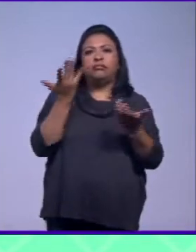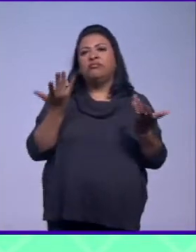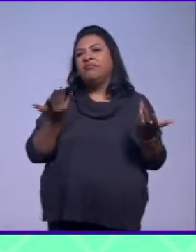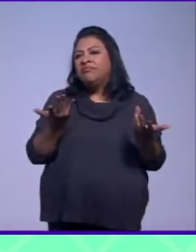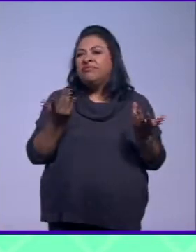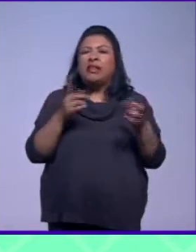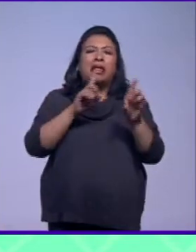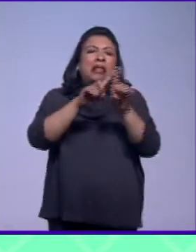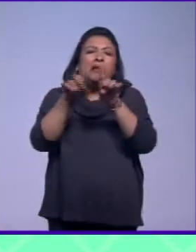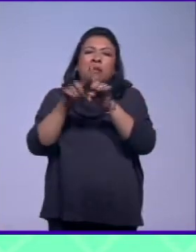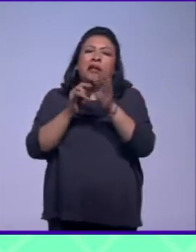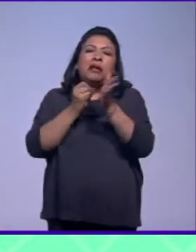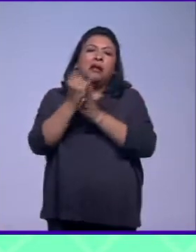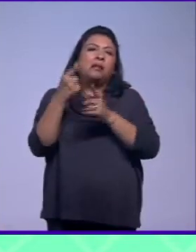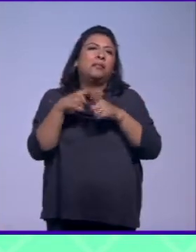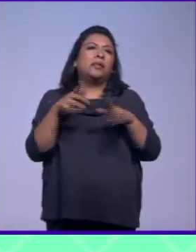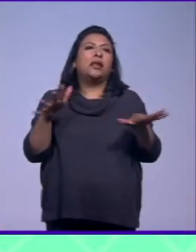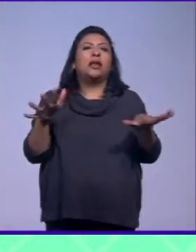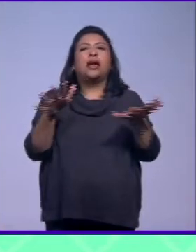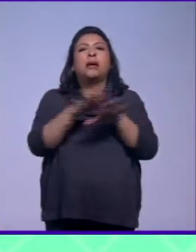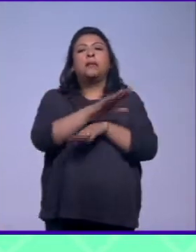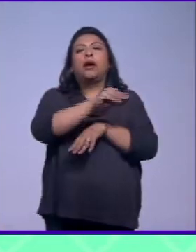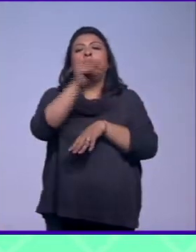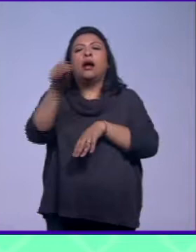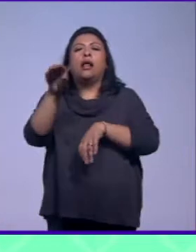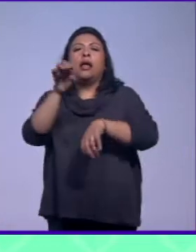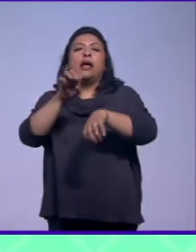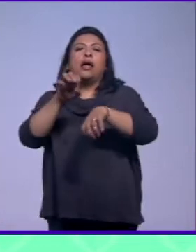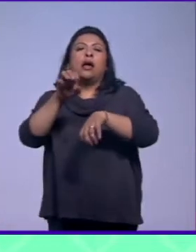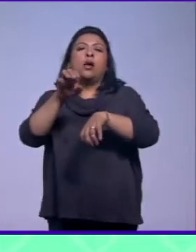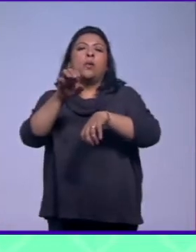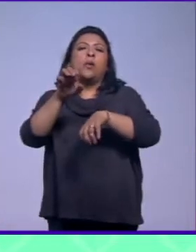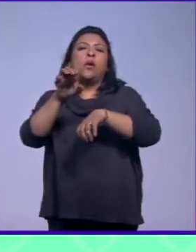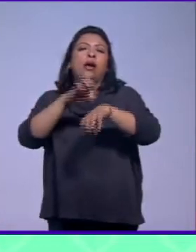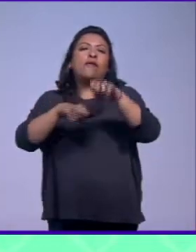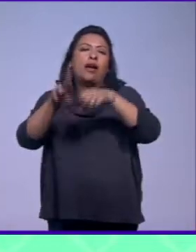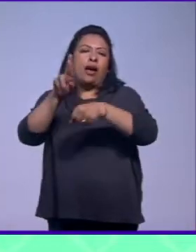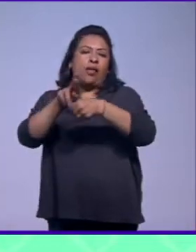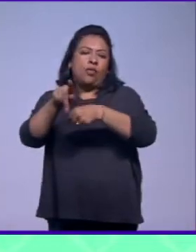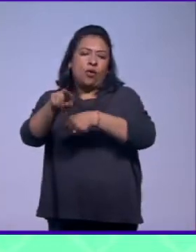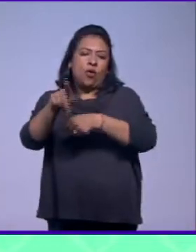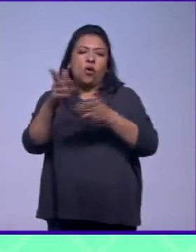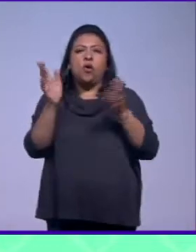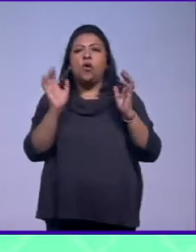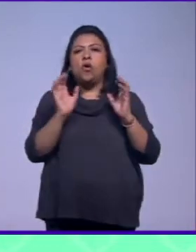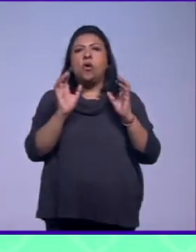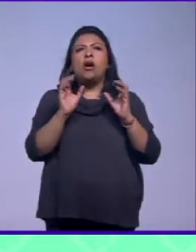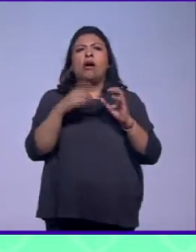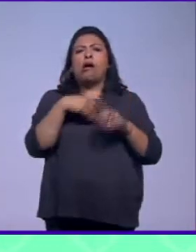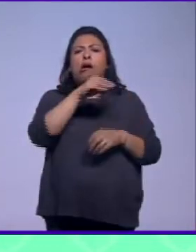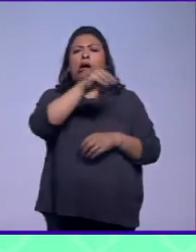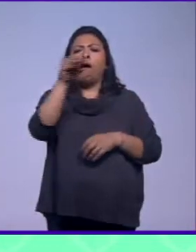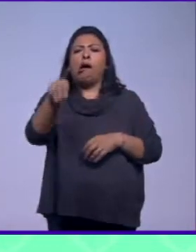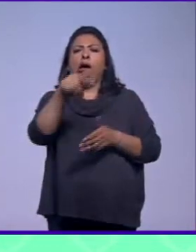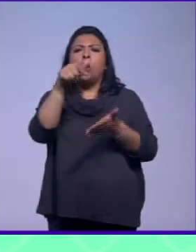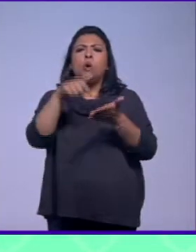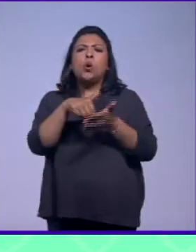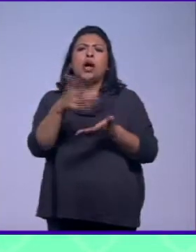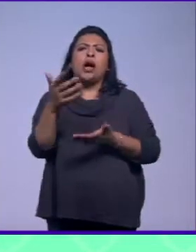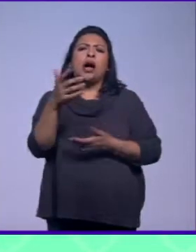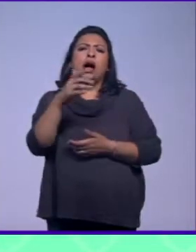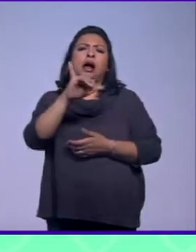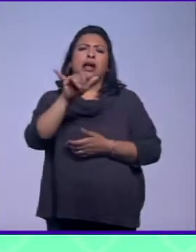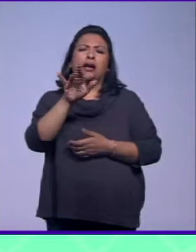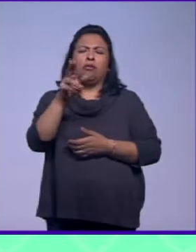desde cómo cambiar la embajada este deseo sea decir si se va a jerusalén y se